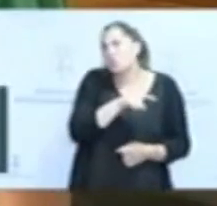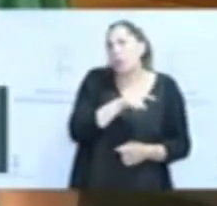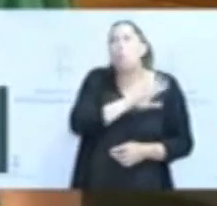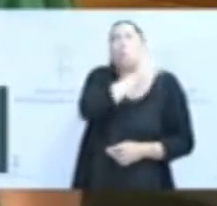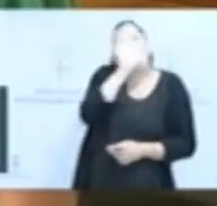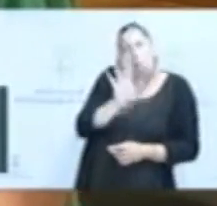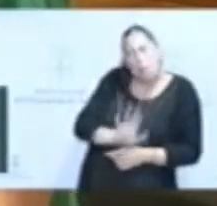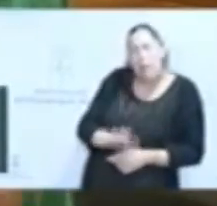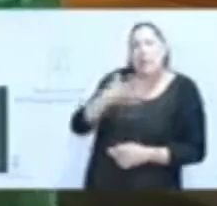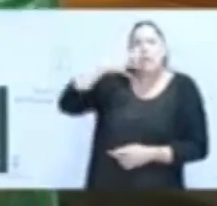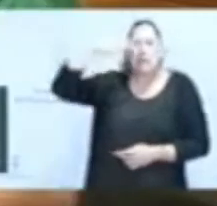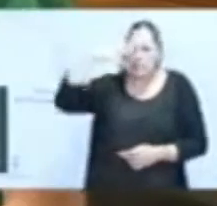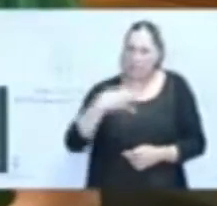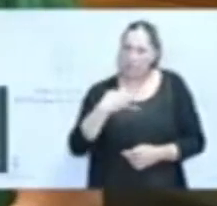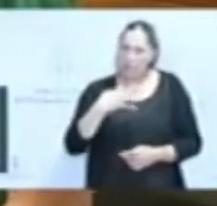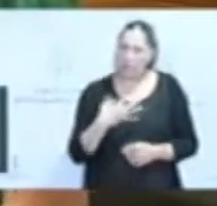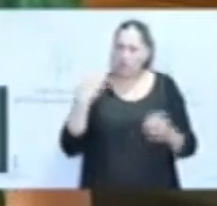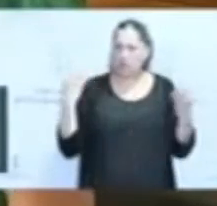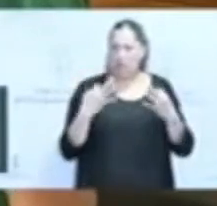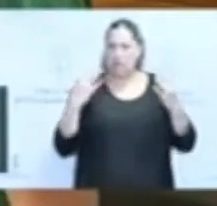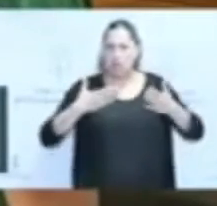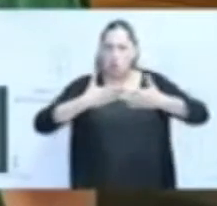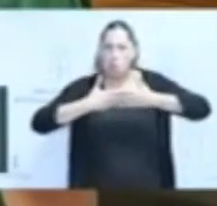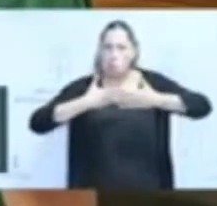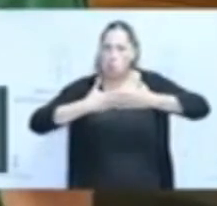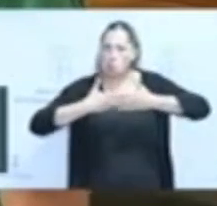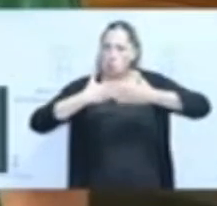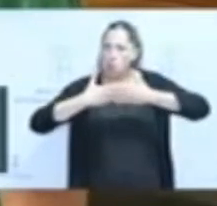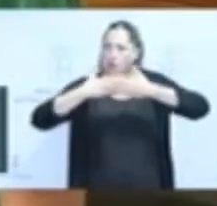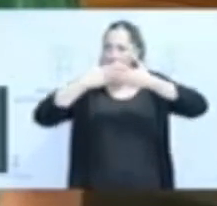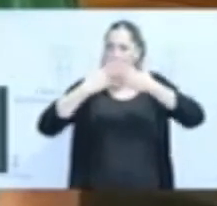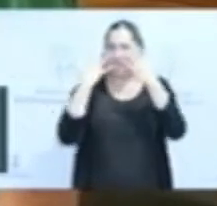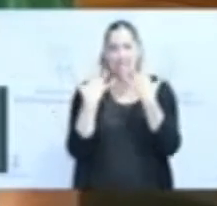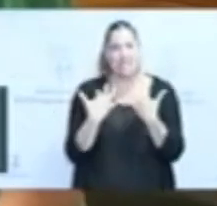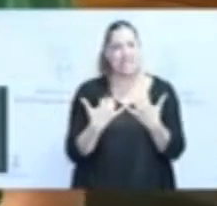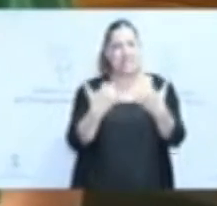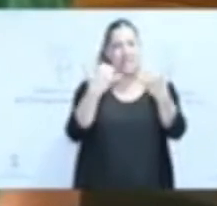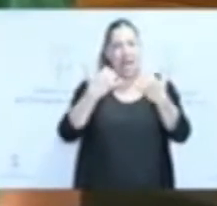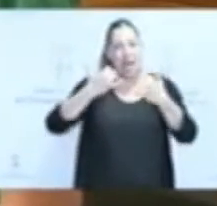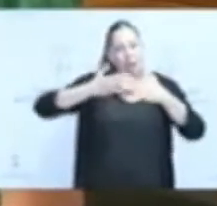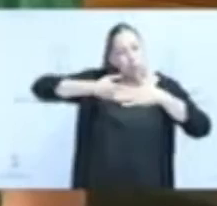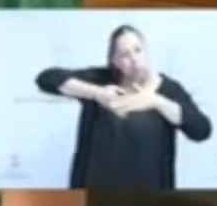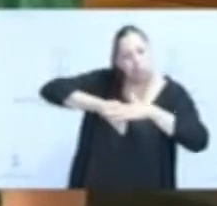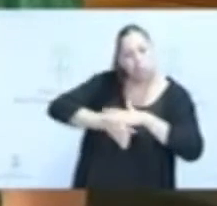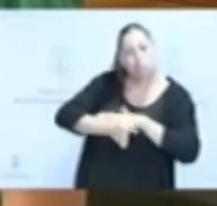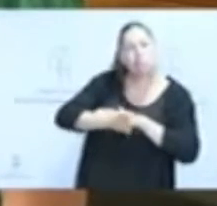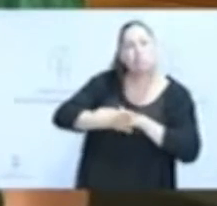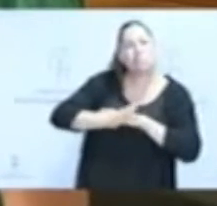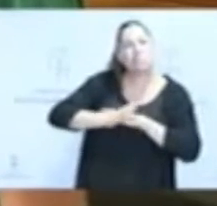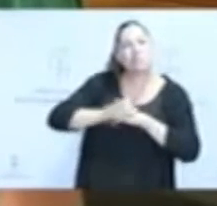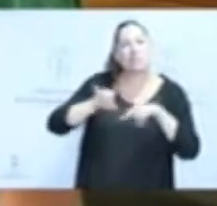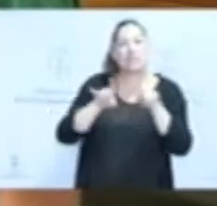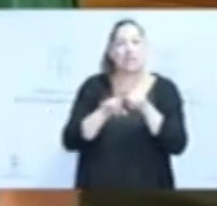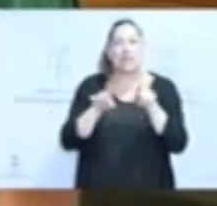nos creamos que cuando cruzamos la puerta que da entrada a esta sala estemos cruzando el armario que lleva